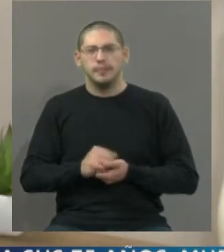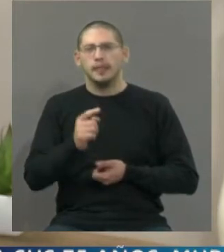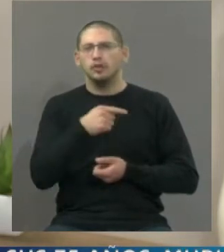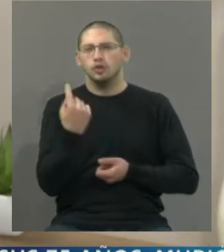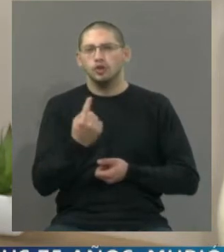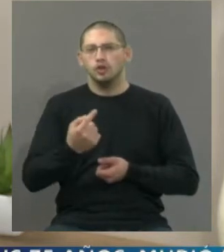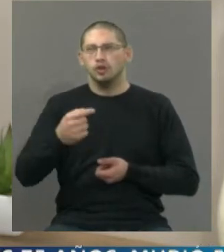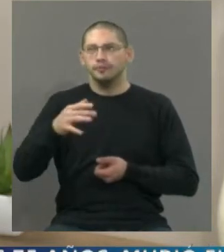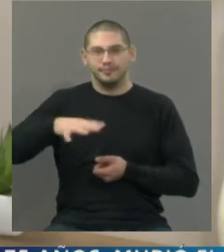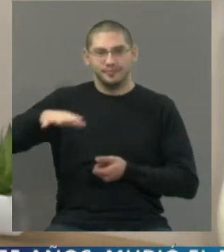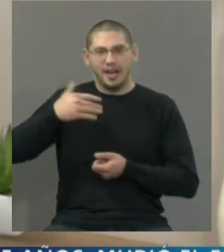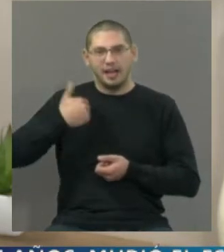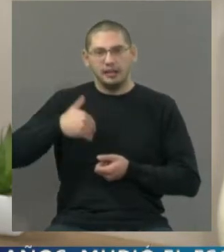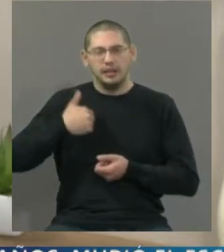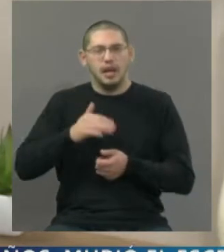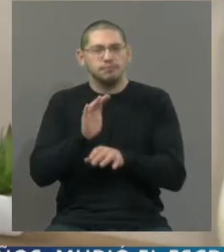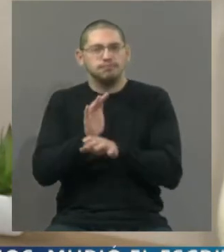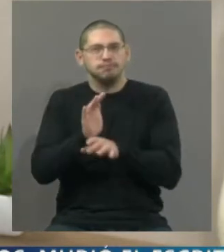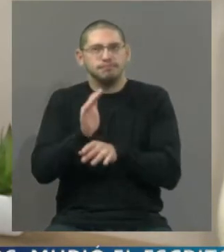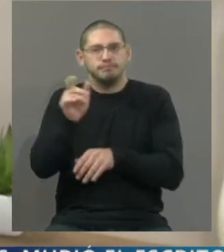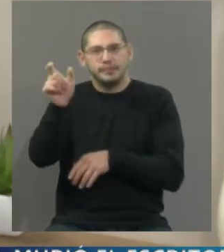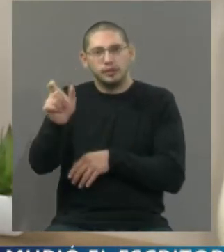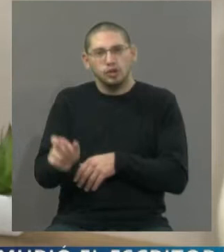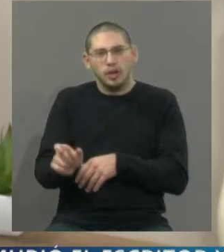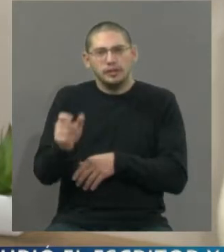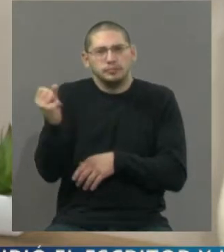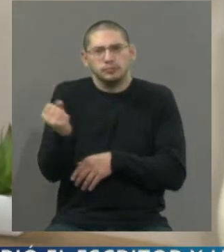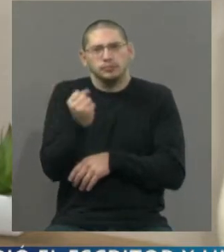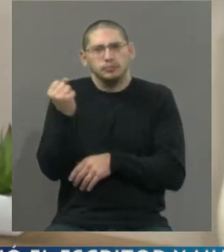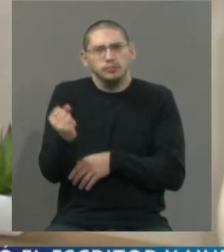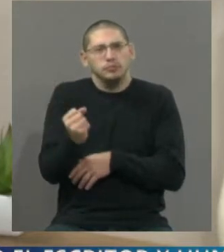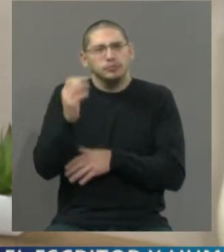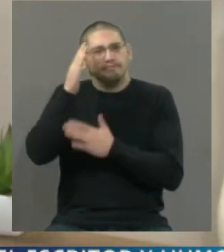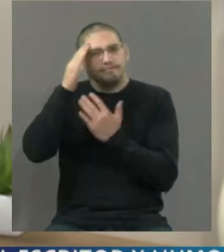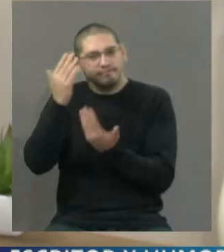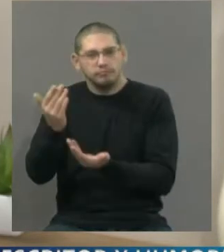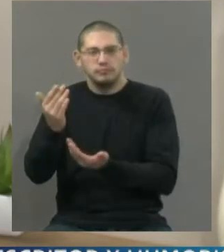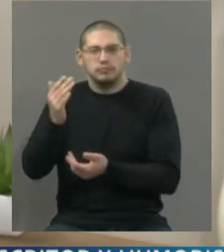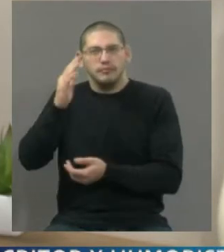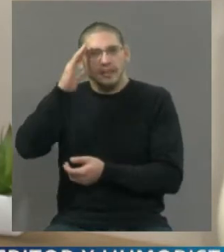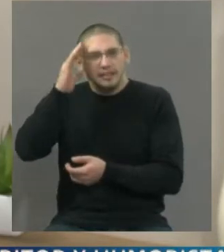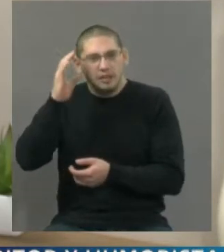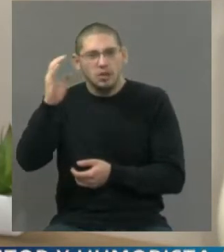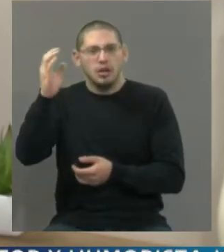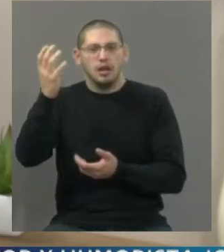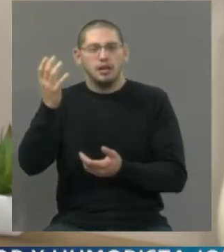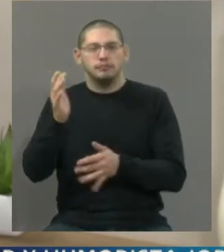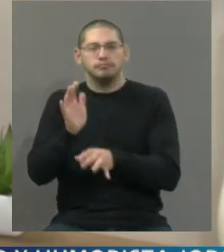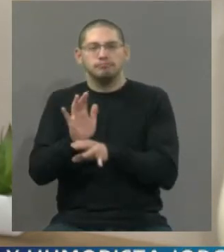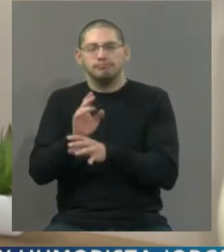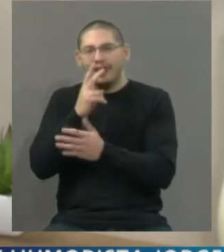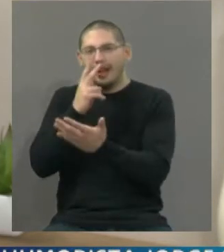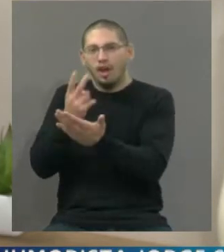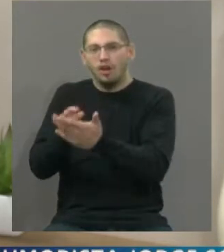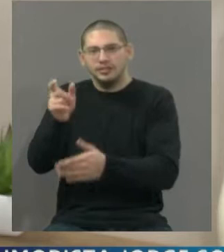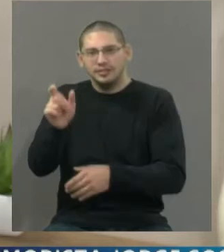esto de homenajear, recordar y darle sobre todo ese reconocimiento que necesitan